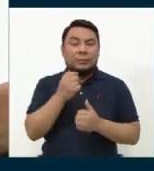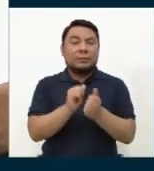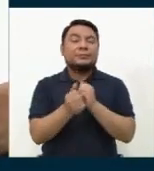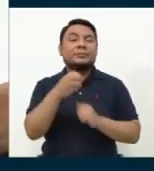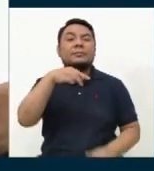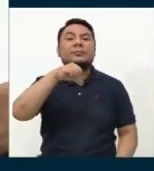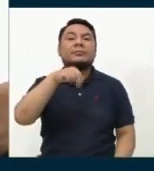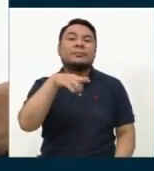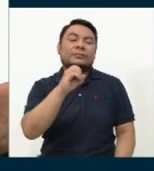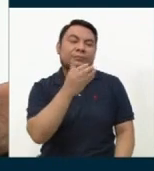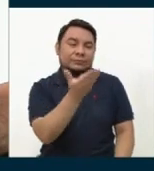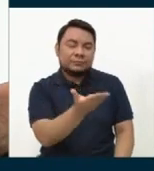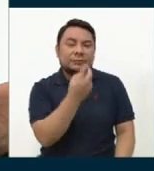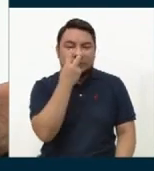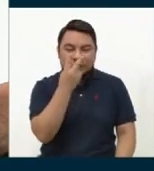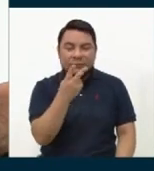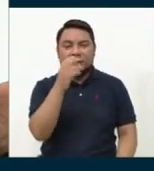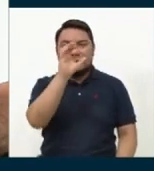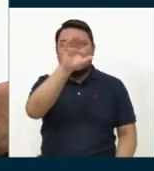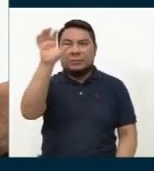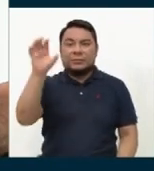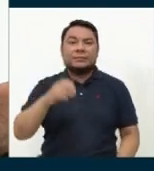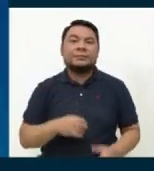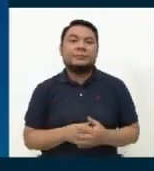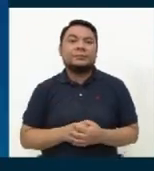Cordori Carpio. Veamos el mosaico.